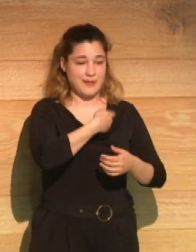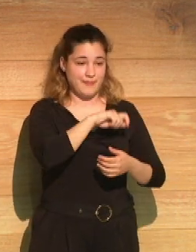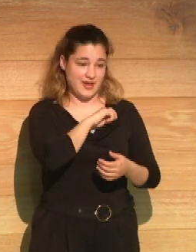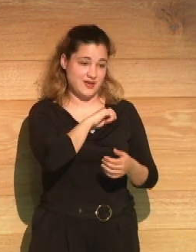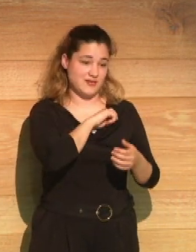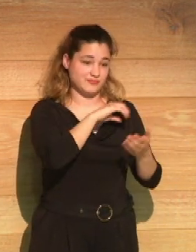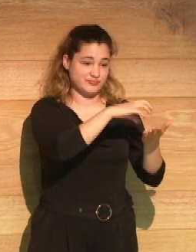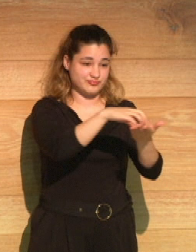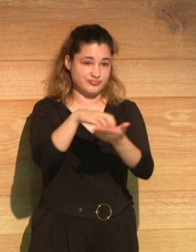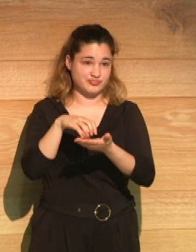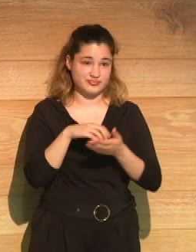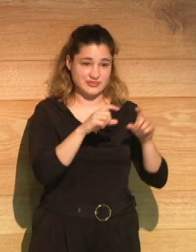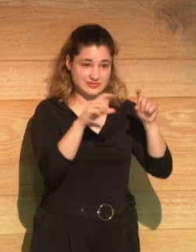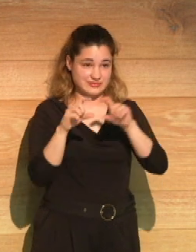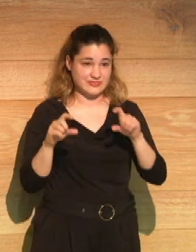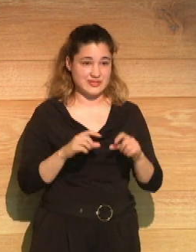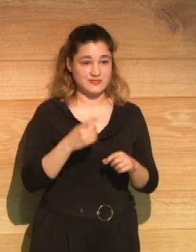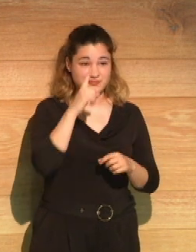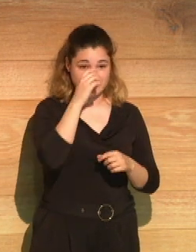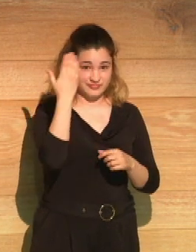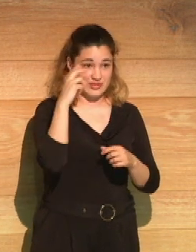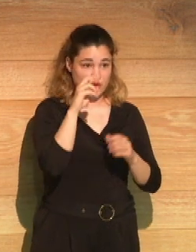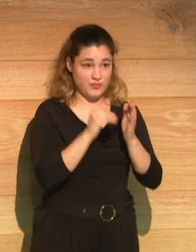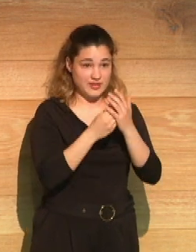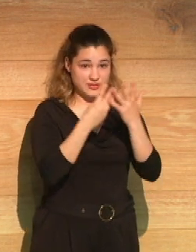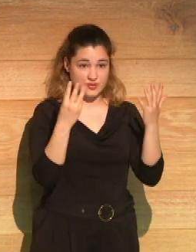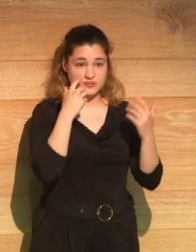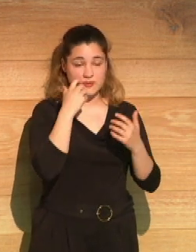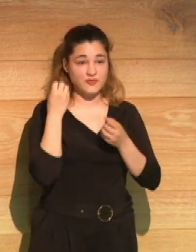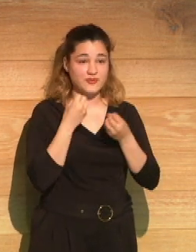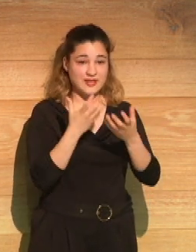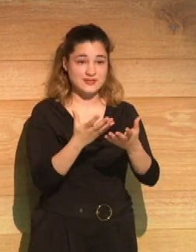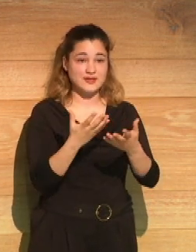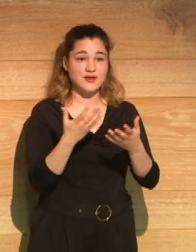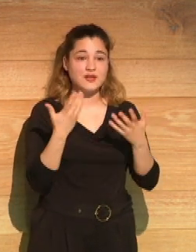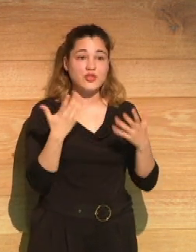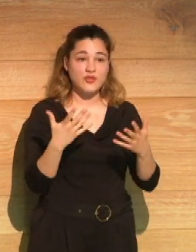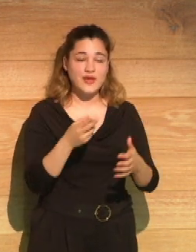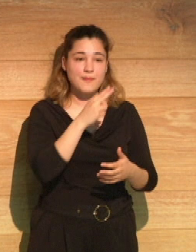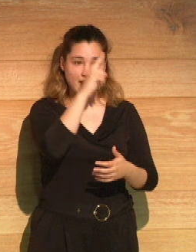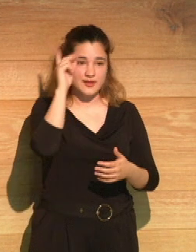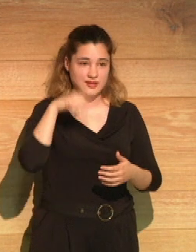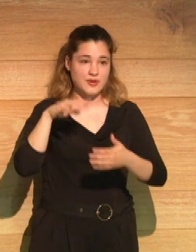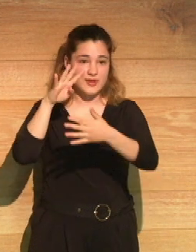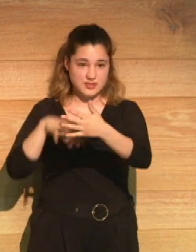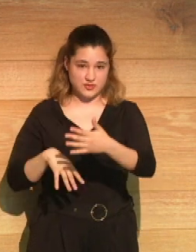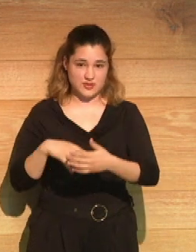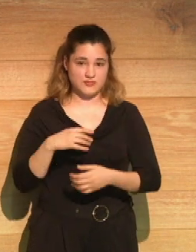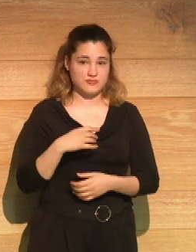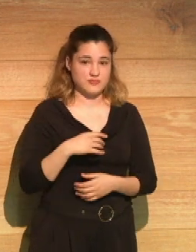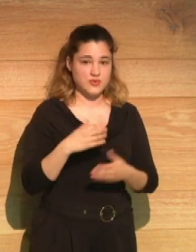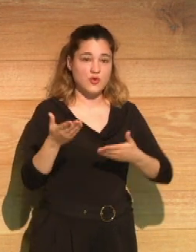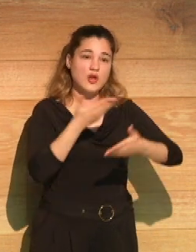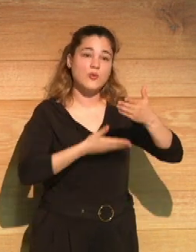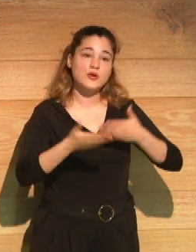Por ejemplo, como les contaba, en el año 2018, la conferencia se hizo en Madrid y en Barcelona, en